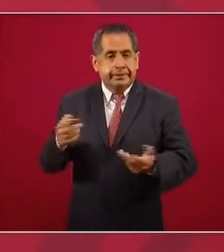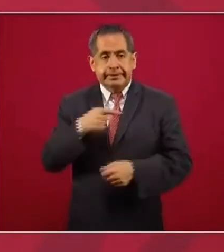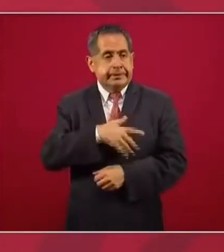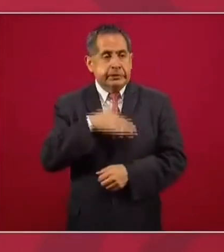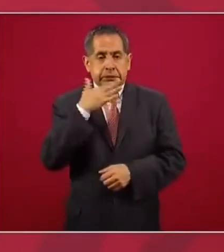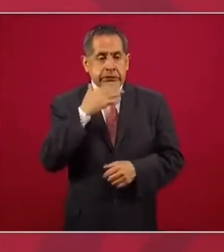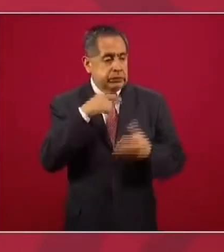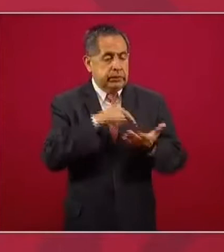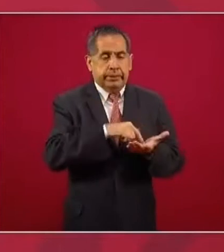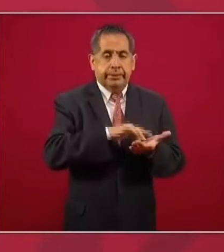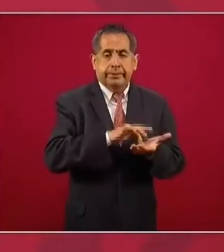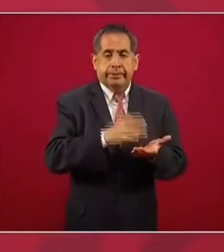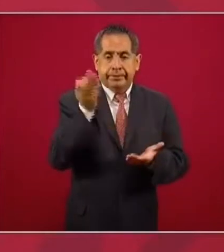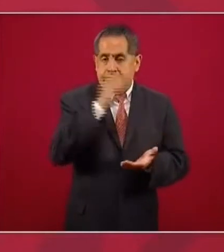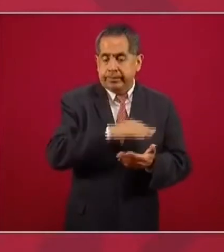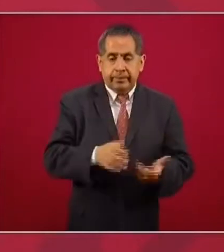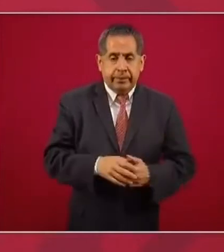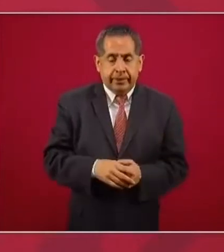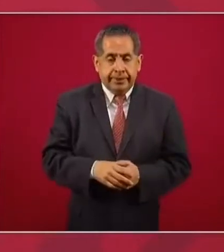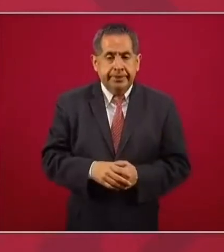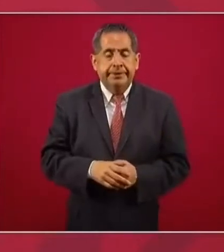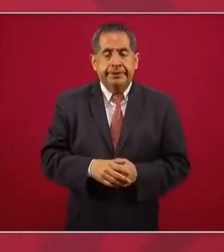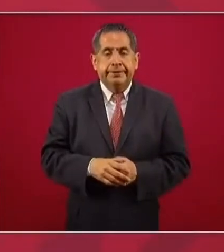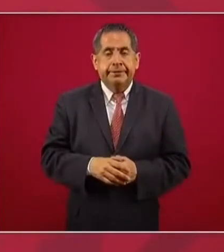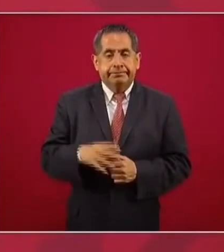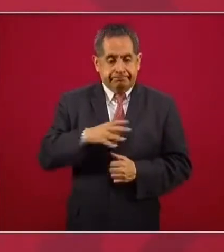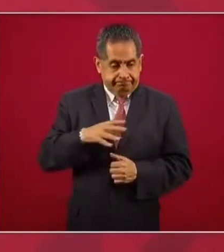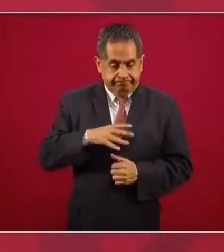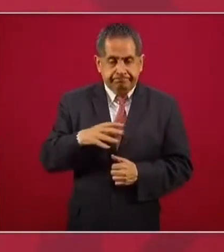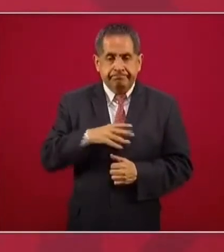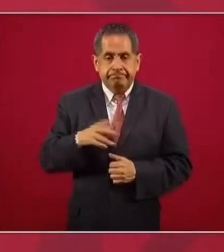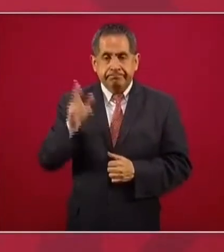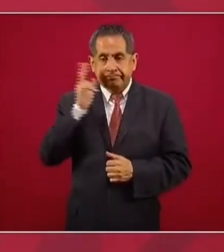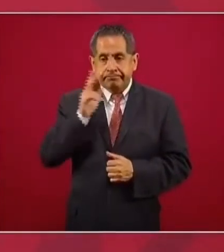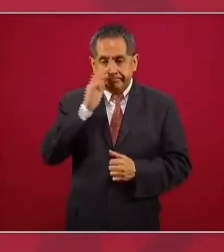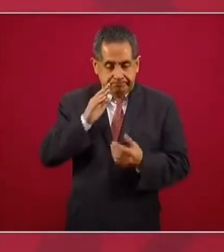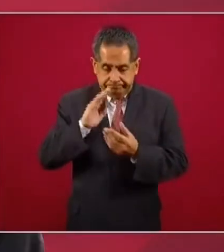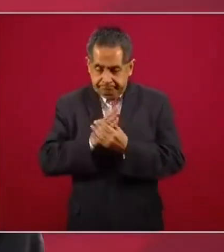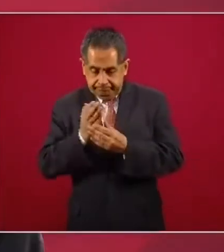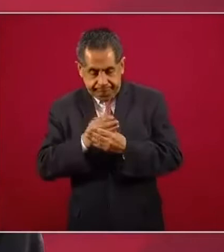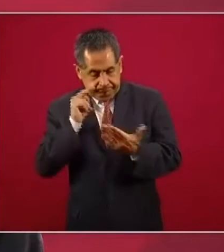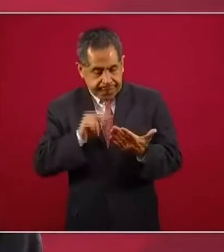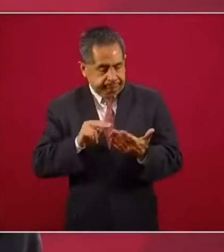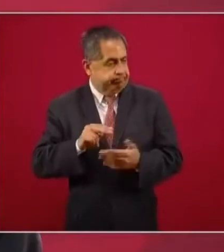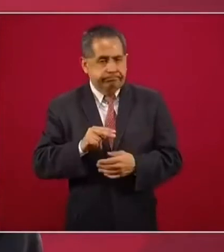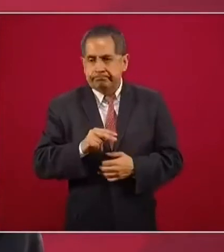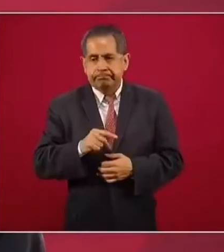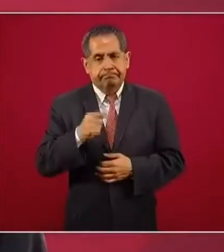y hay pruebas de que ha imperado